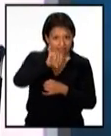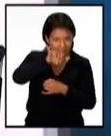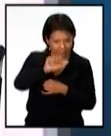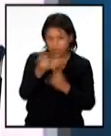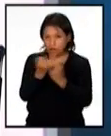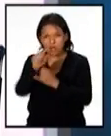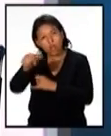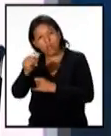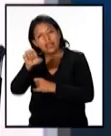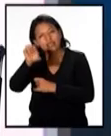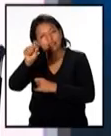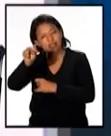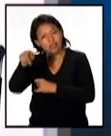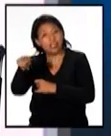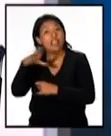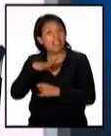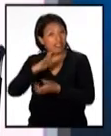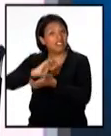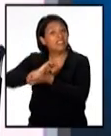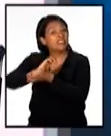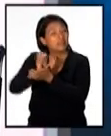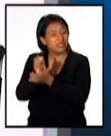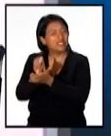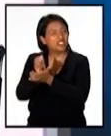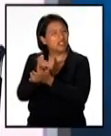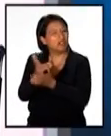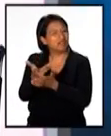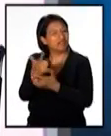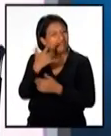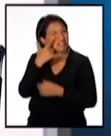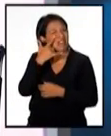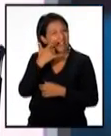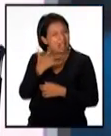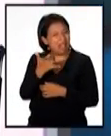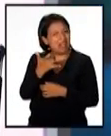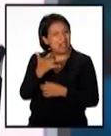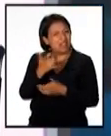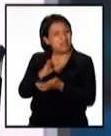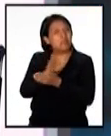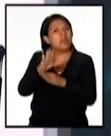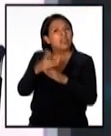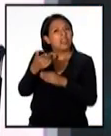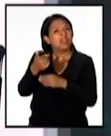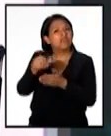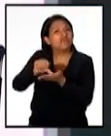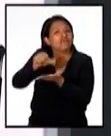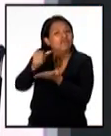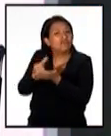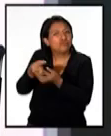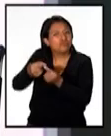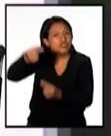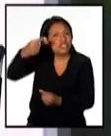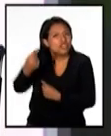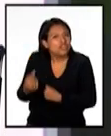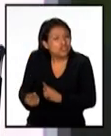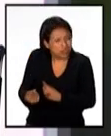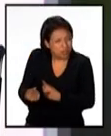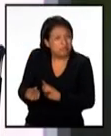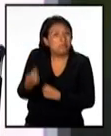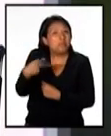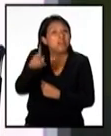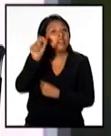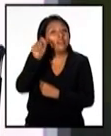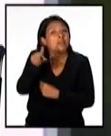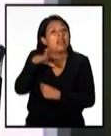Stephanie enfrentan una discriminación muy singular. Enfrentan una discriminación por ser de talla baja, pero también enfrentan esta